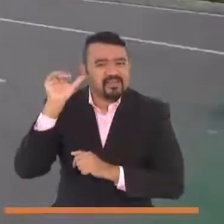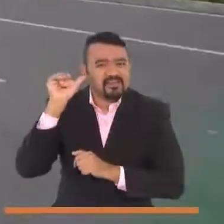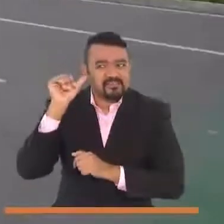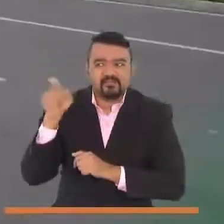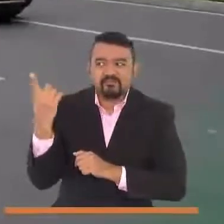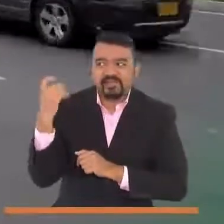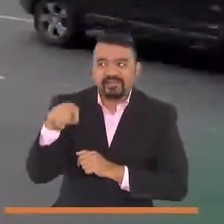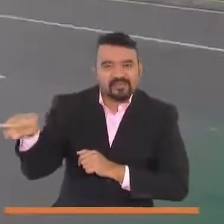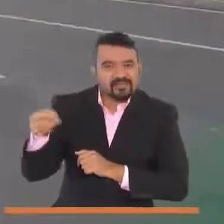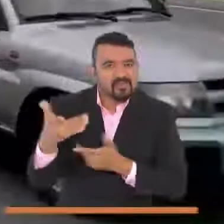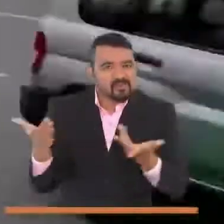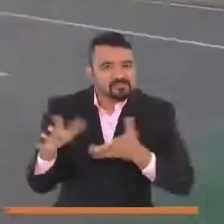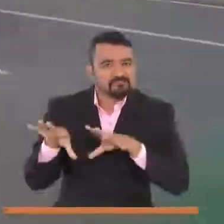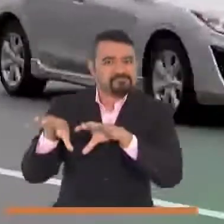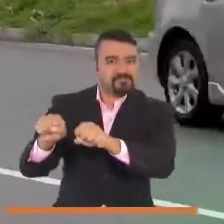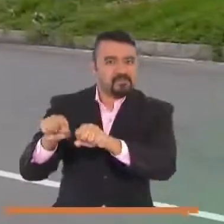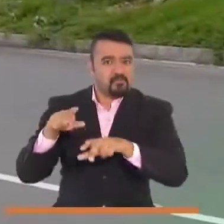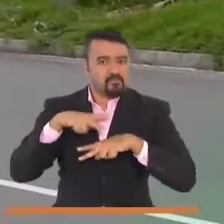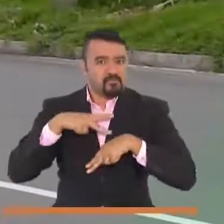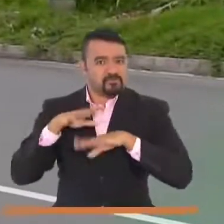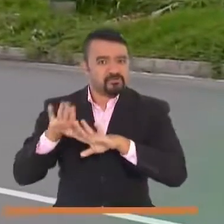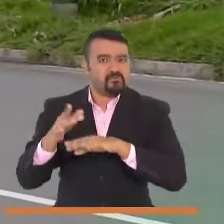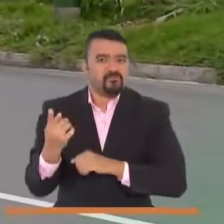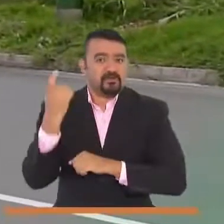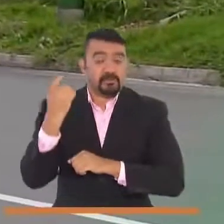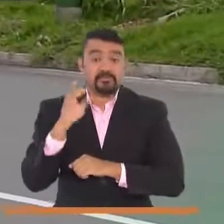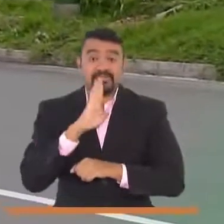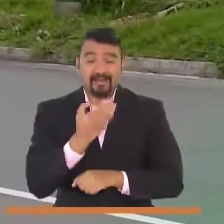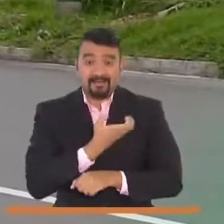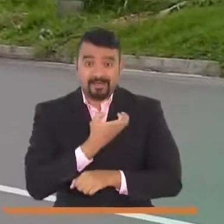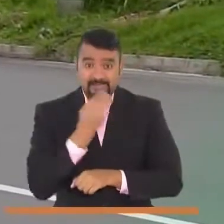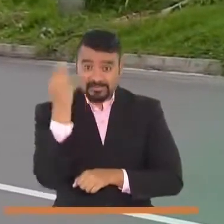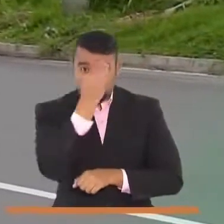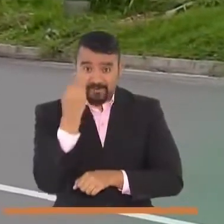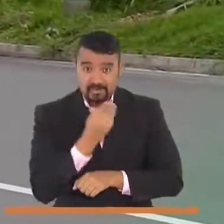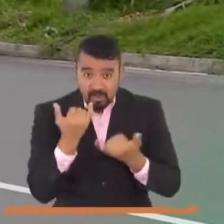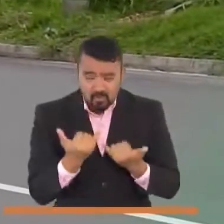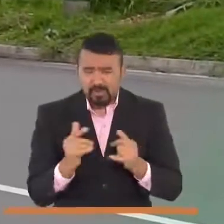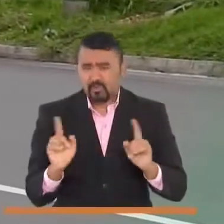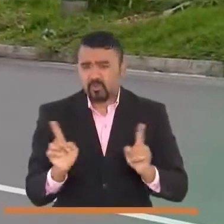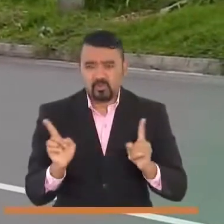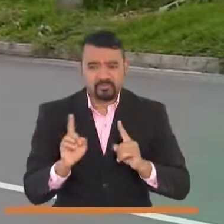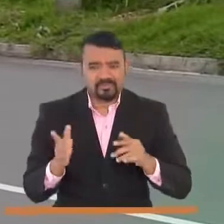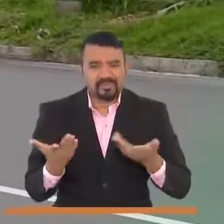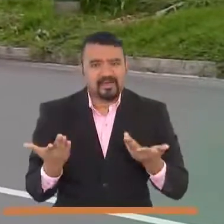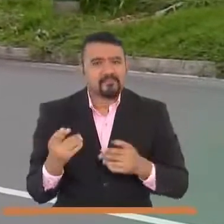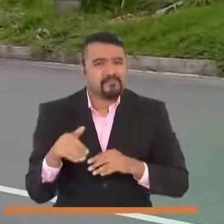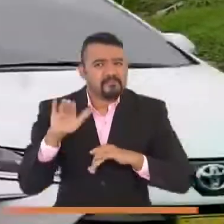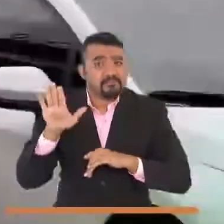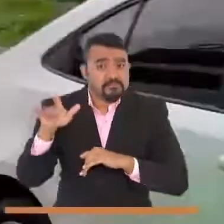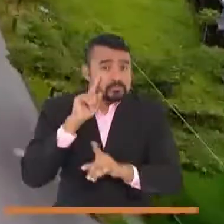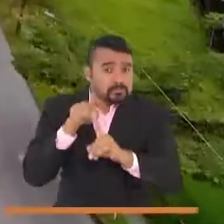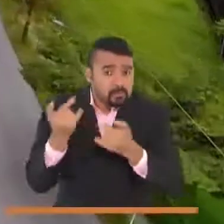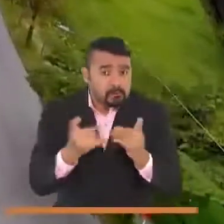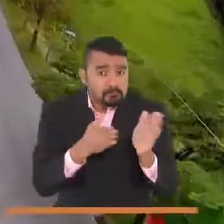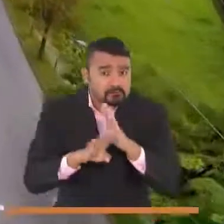adquisición predial. Ya el alcalde de Sabaneta anunció que no está dentro de su prioridad porque tiene la ampliación de la 43A como prioridad de su plan